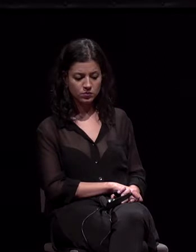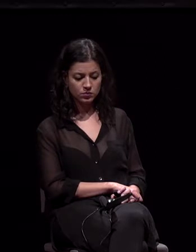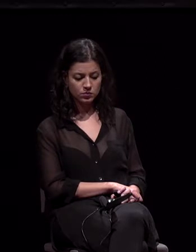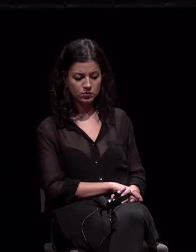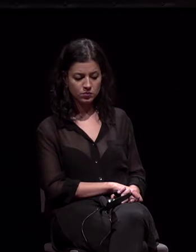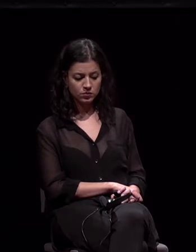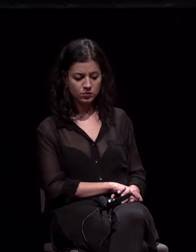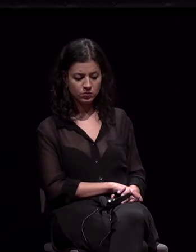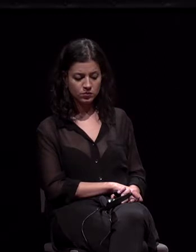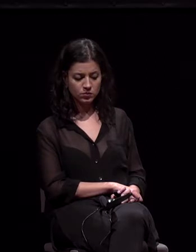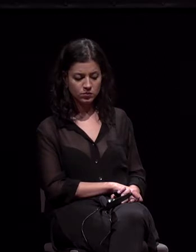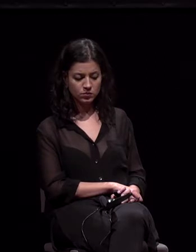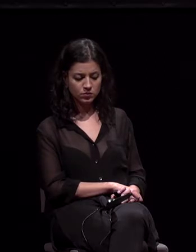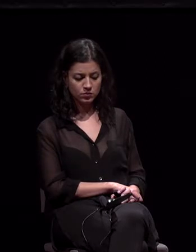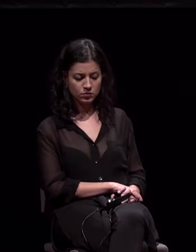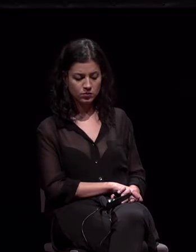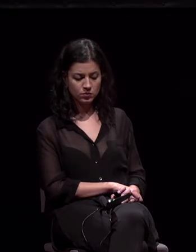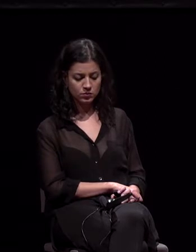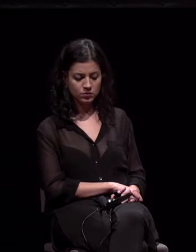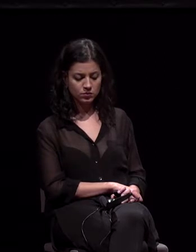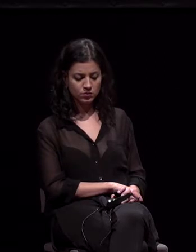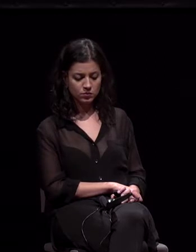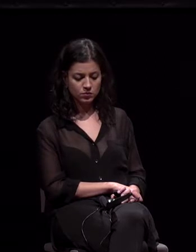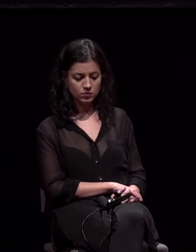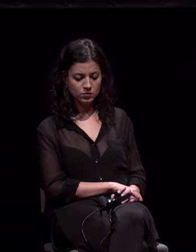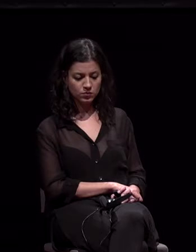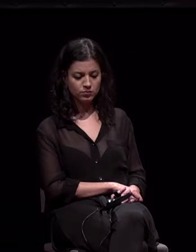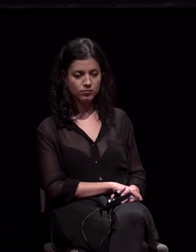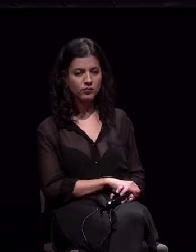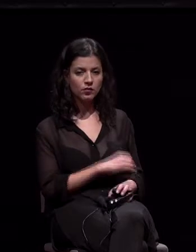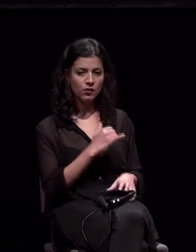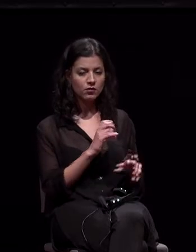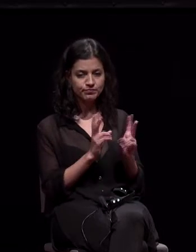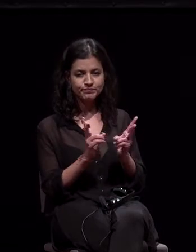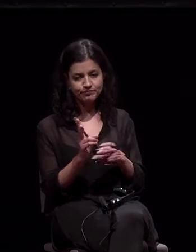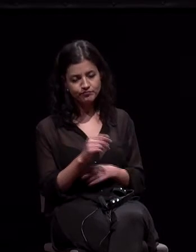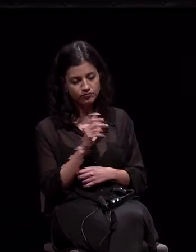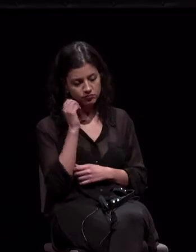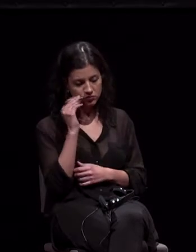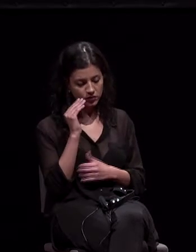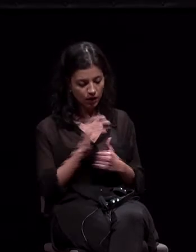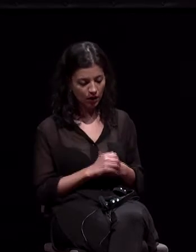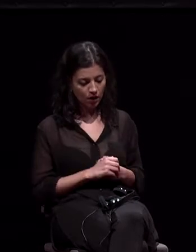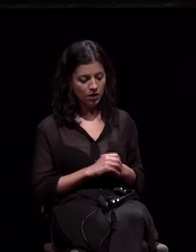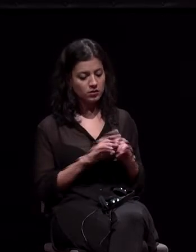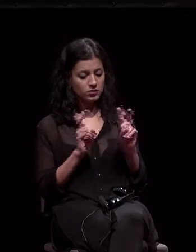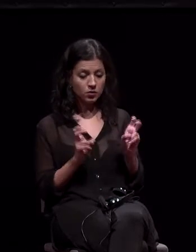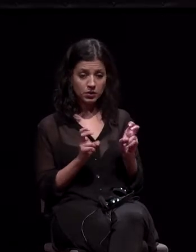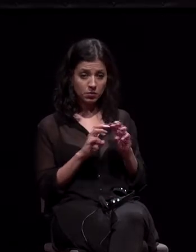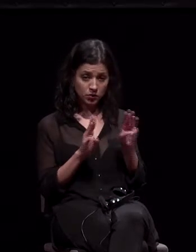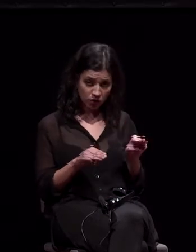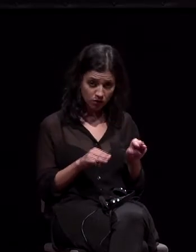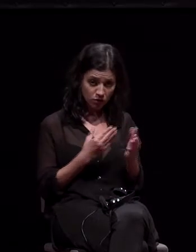manía de estar siempre, digamos, innovando terminológicamente sin necesariamente innovar conceptualmente. Entonces, me